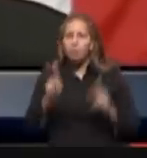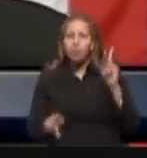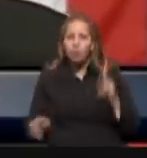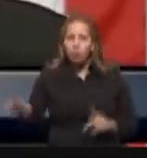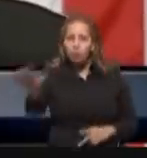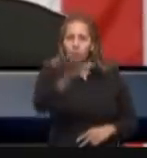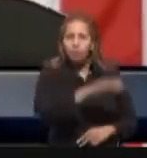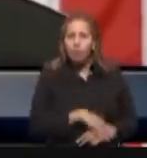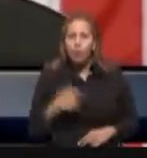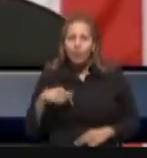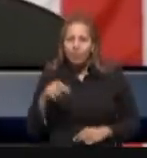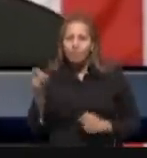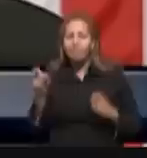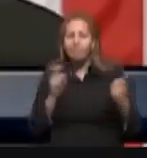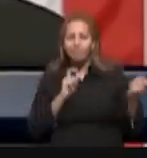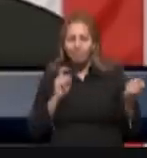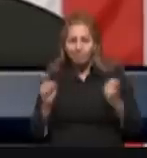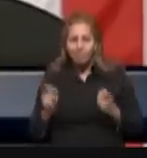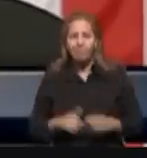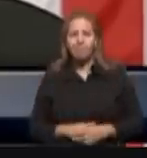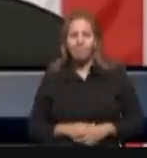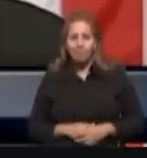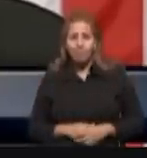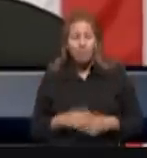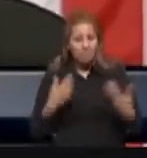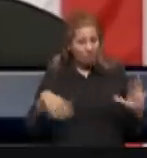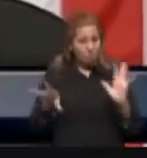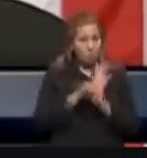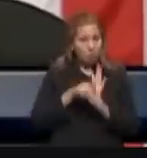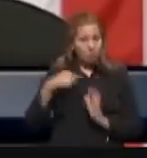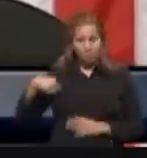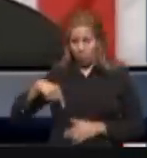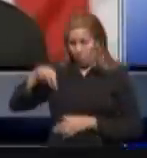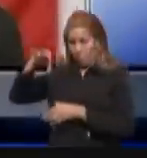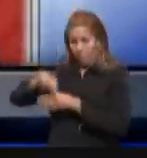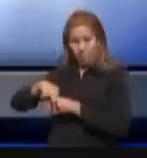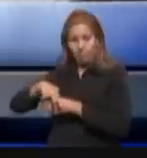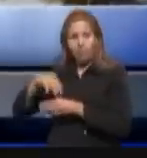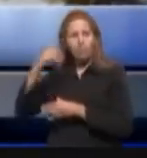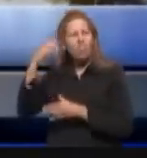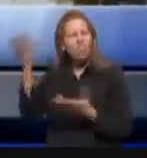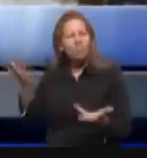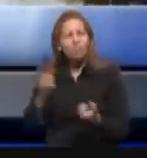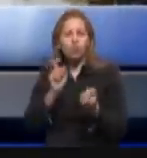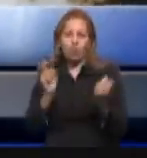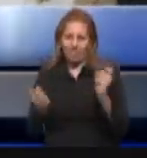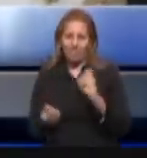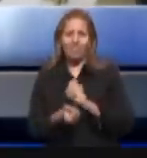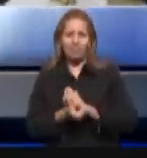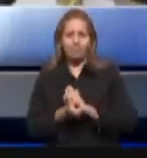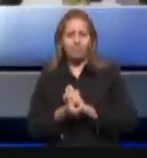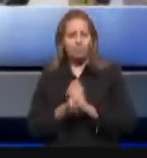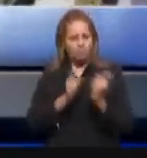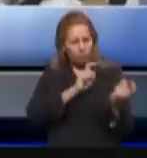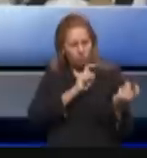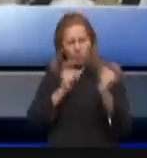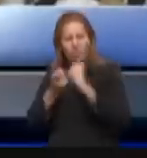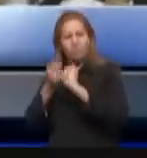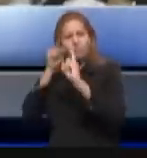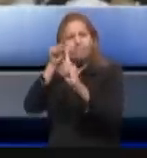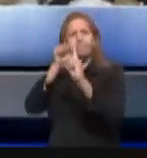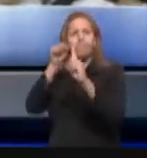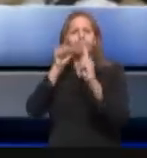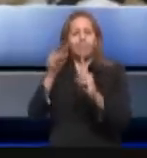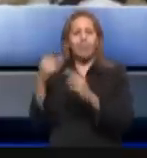llamados a administrar. Nuestra gente nos eligió para que efectuemos un cambio. Un cambio hacia una administración responsable